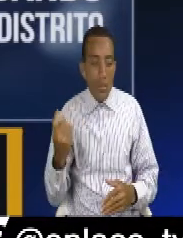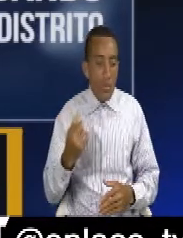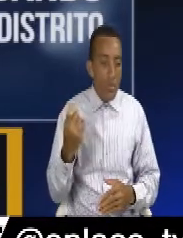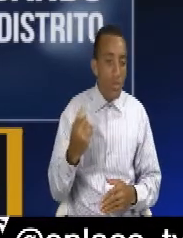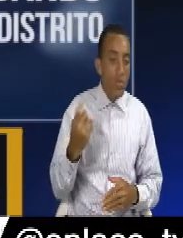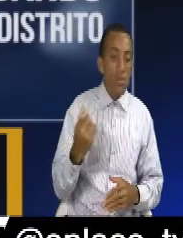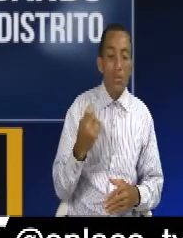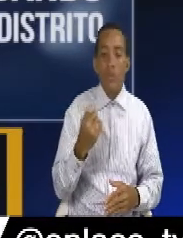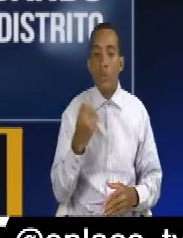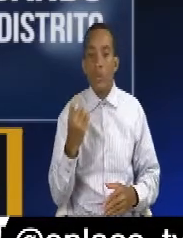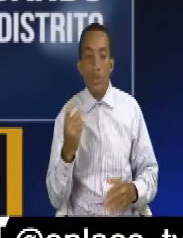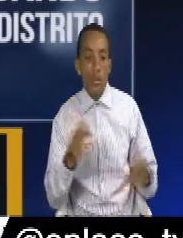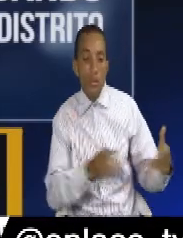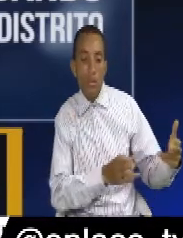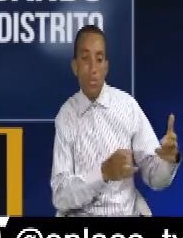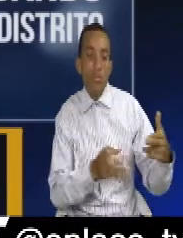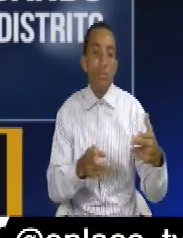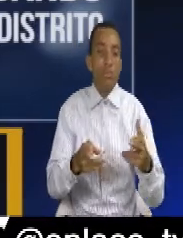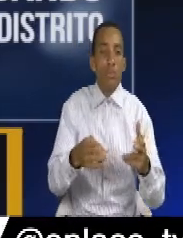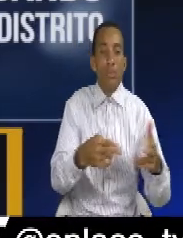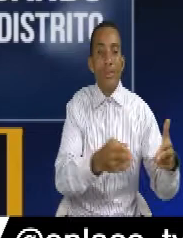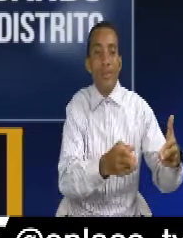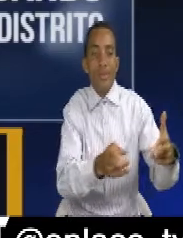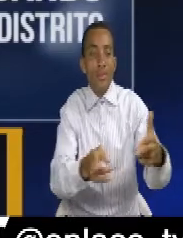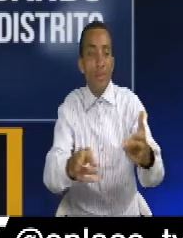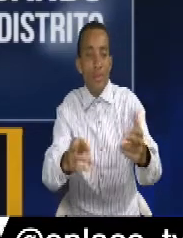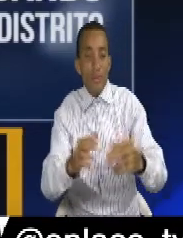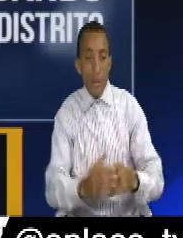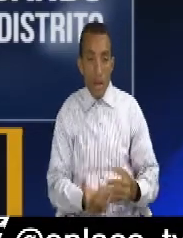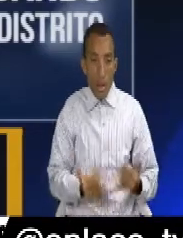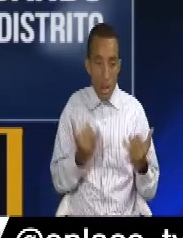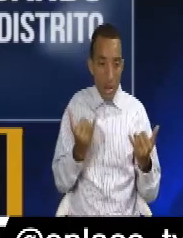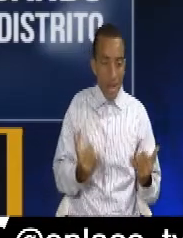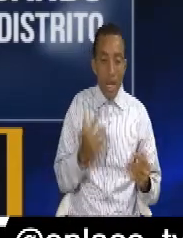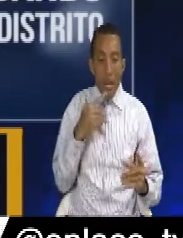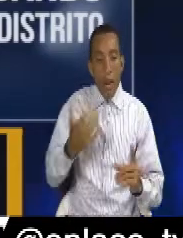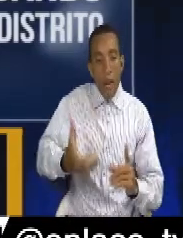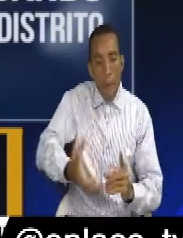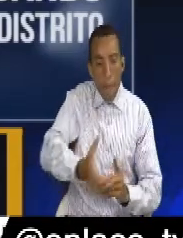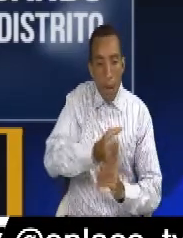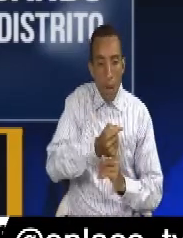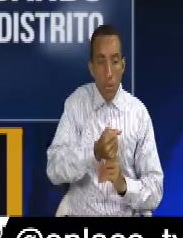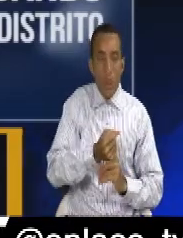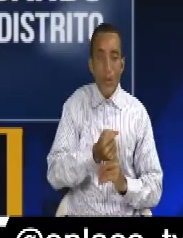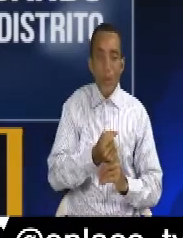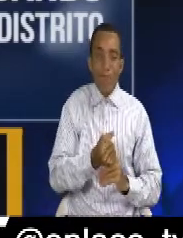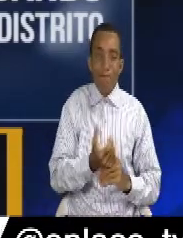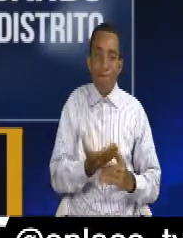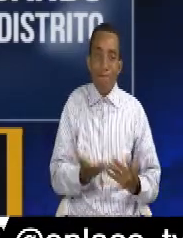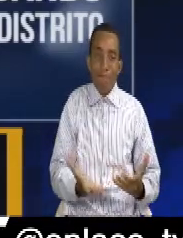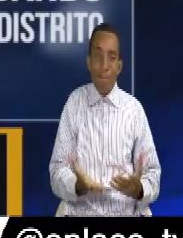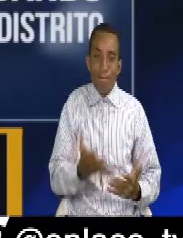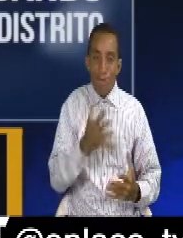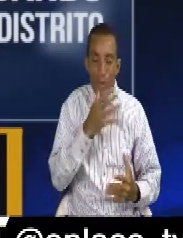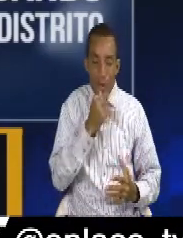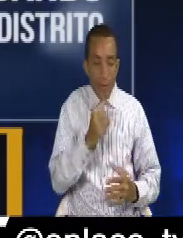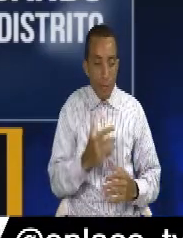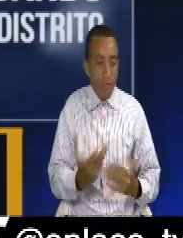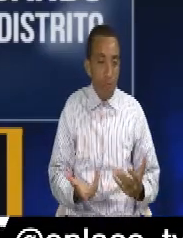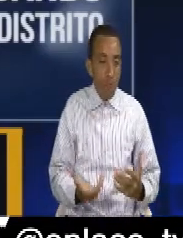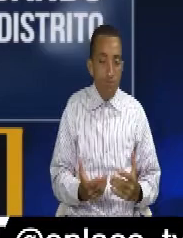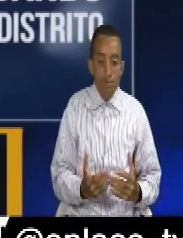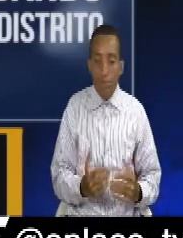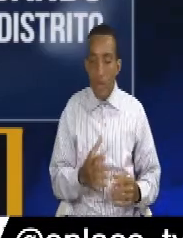hacer la respectiva búsqueda en el río, sin hasta el momento llegar a tener o sin hasta el momento